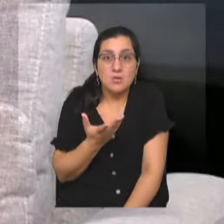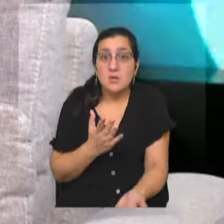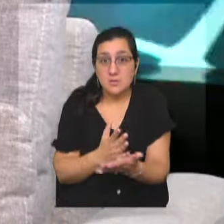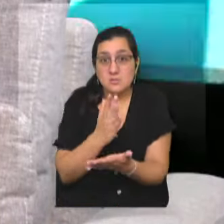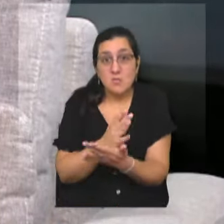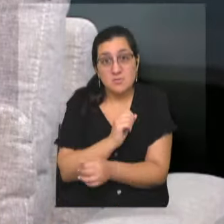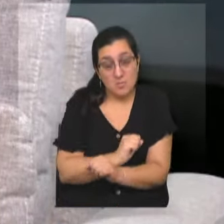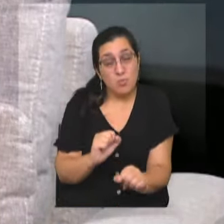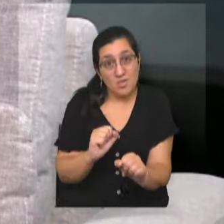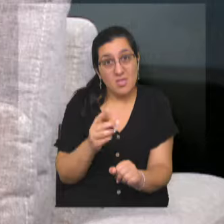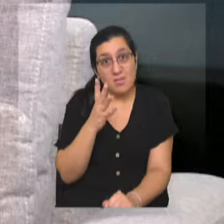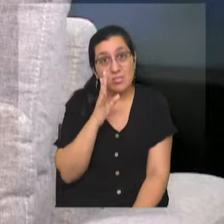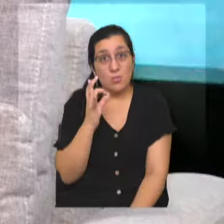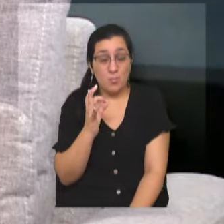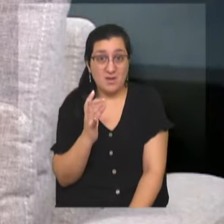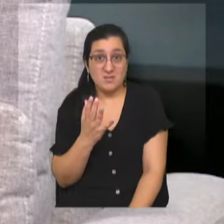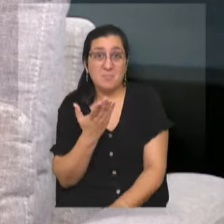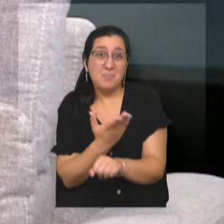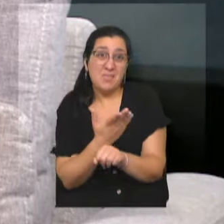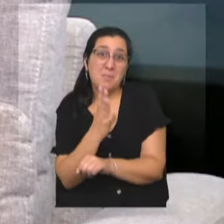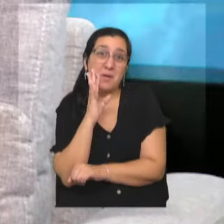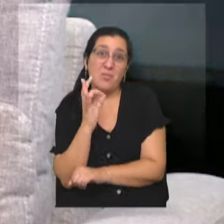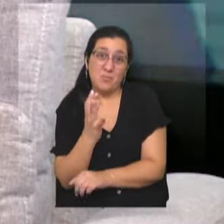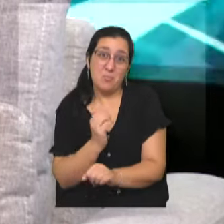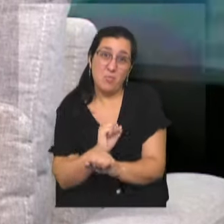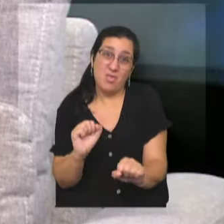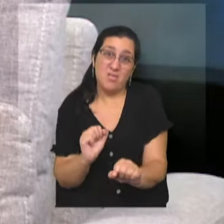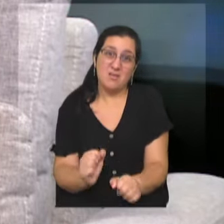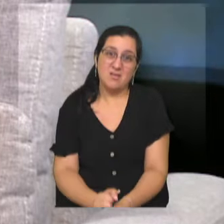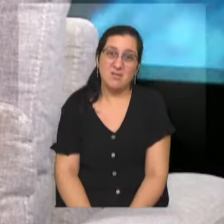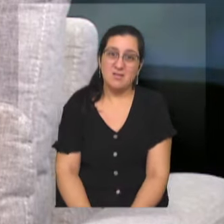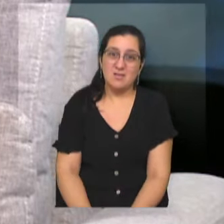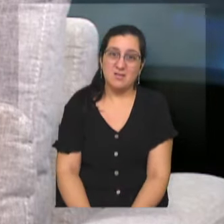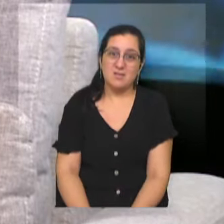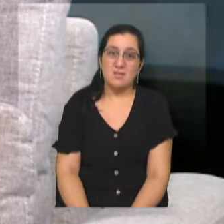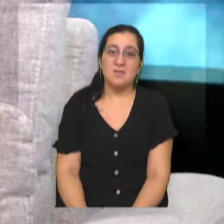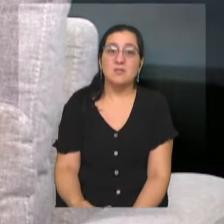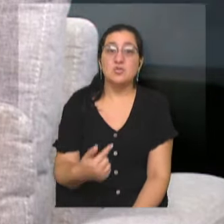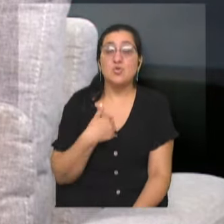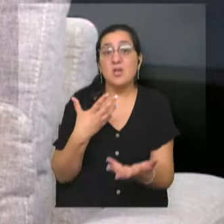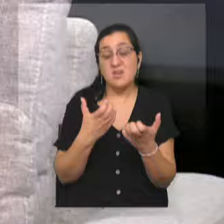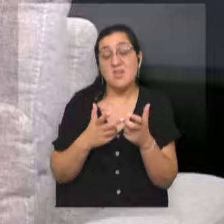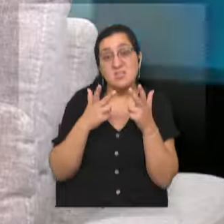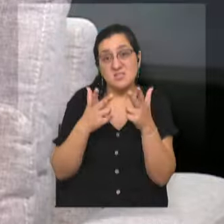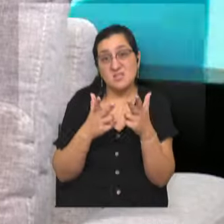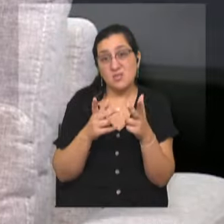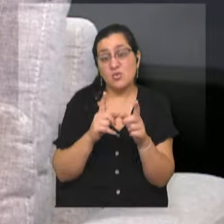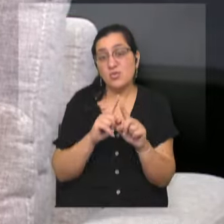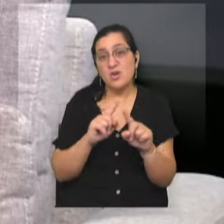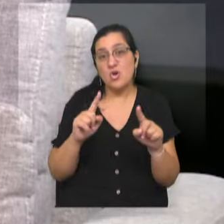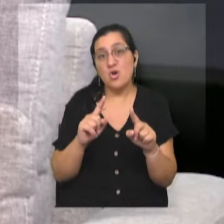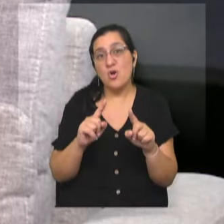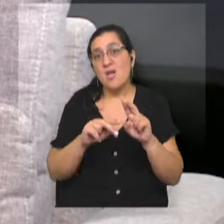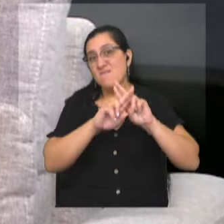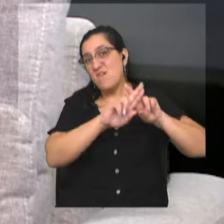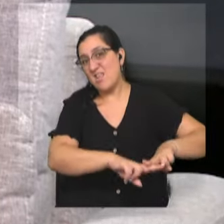Siempre uno está a tiempo de poder dar marcha atrás y disculparse en algunos aspectos. Así que bueno, mi descarga era contra eso, contra no invalidar el sentir de